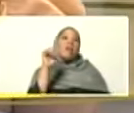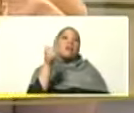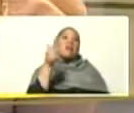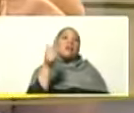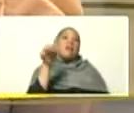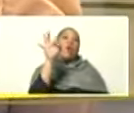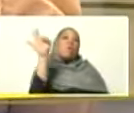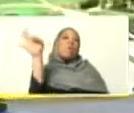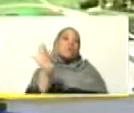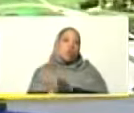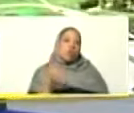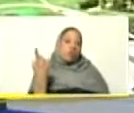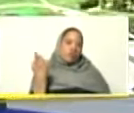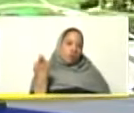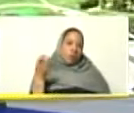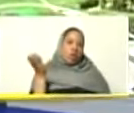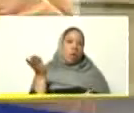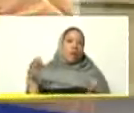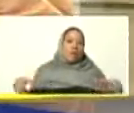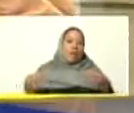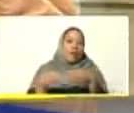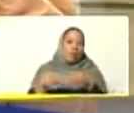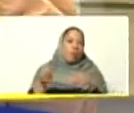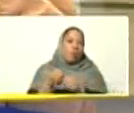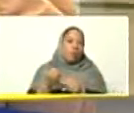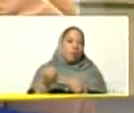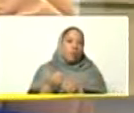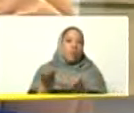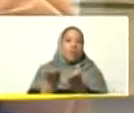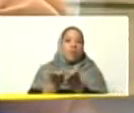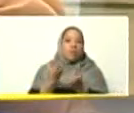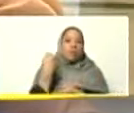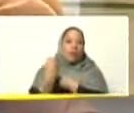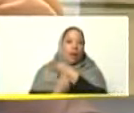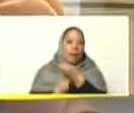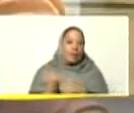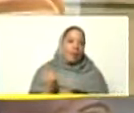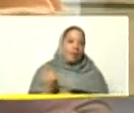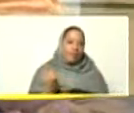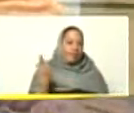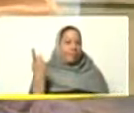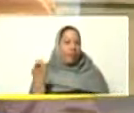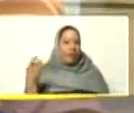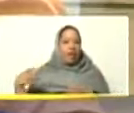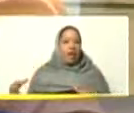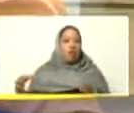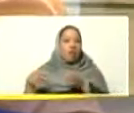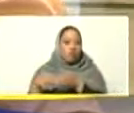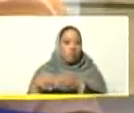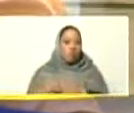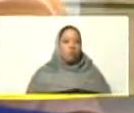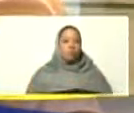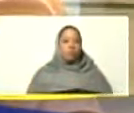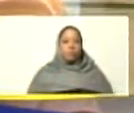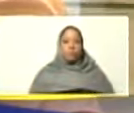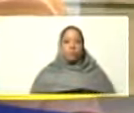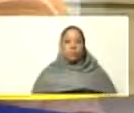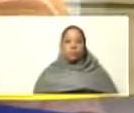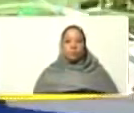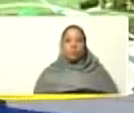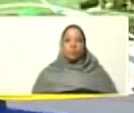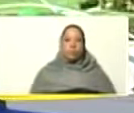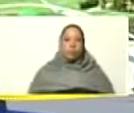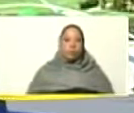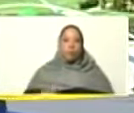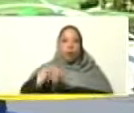las instalaciones educativas. De instalaciones educativas por construir estas bricomiles. Correcto. Pero ya tenemos. Bueno, Una